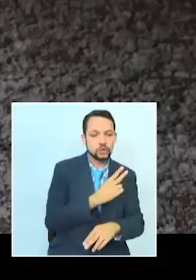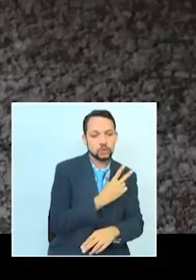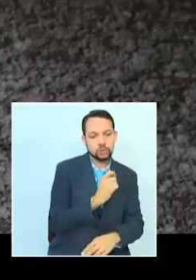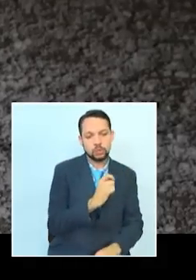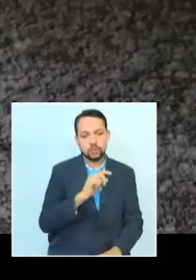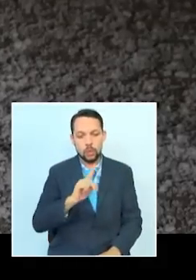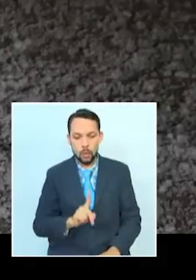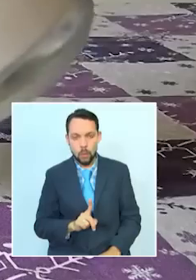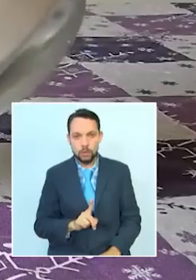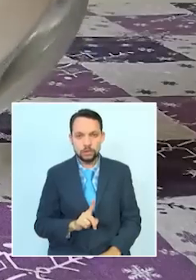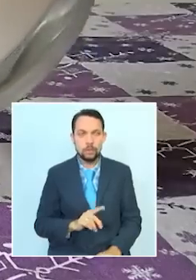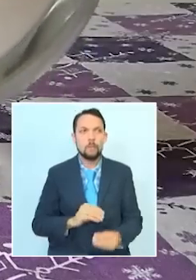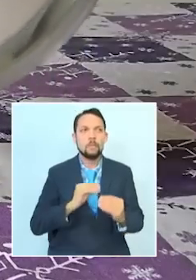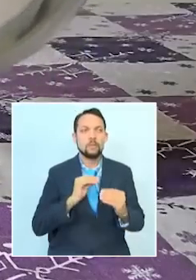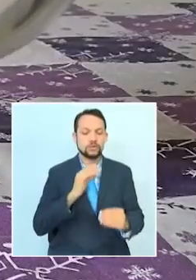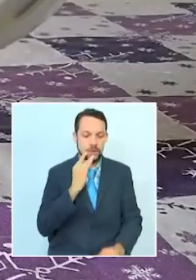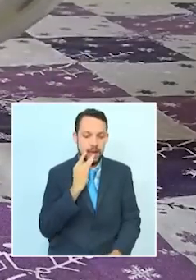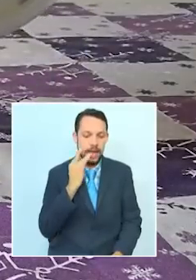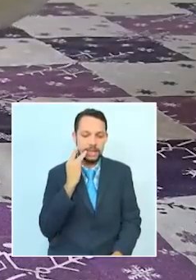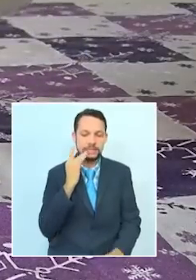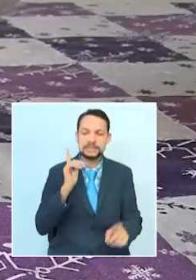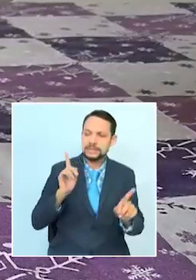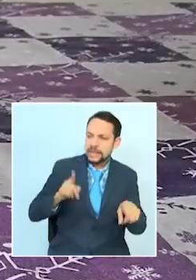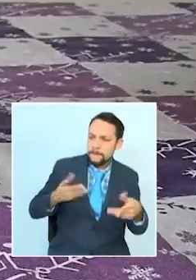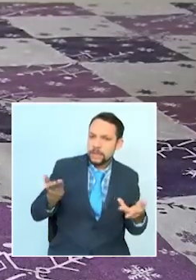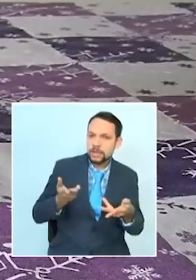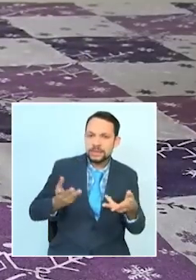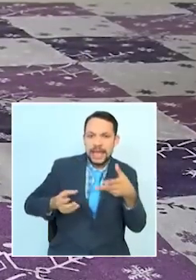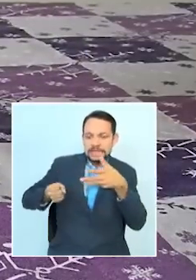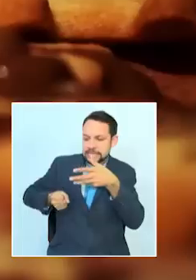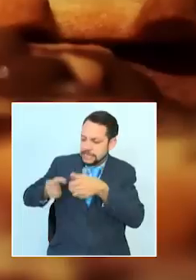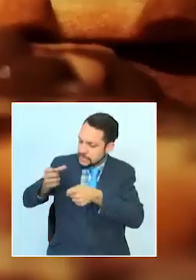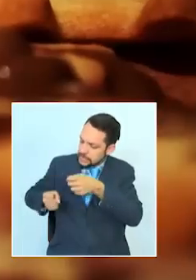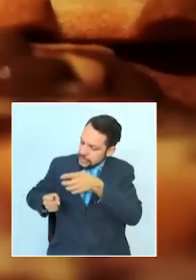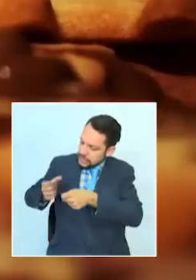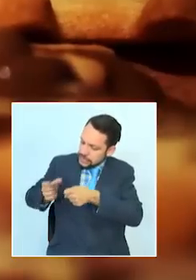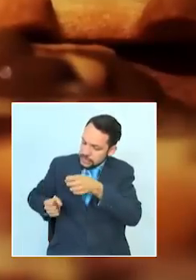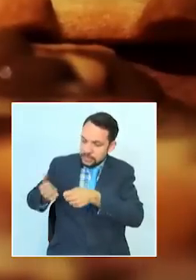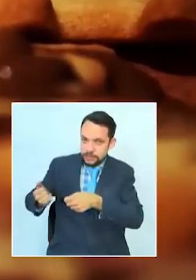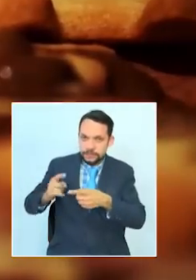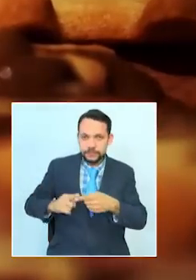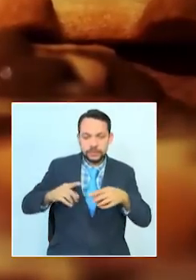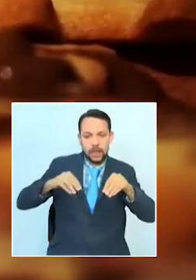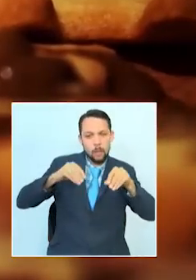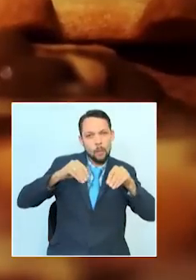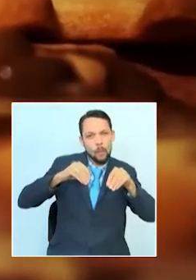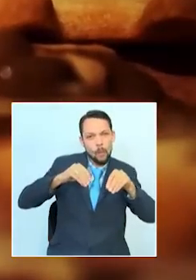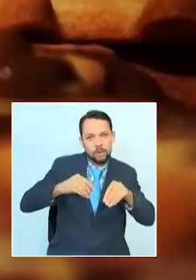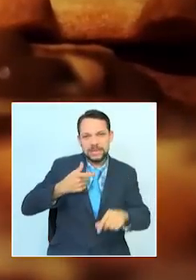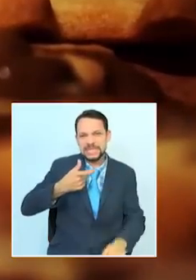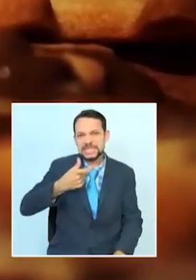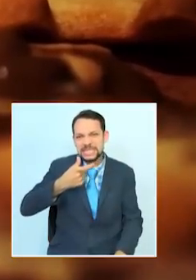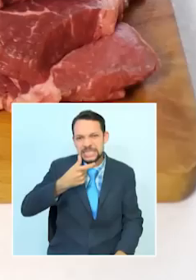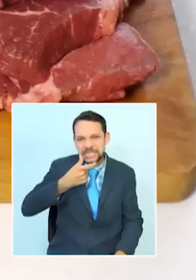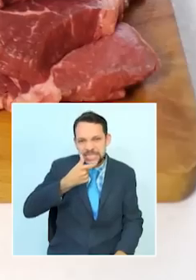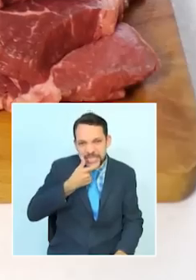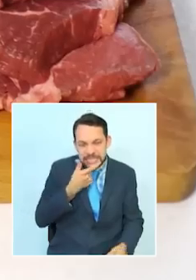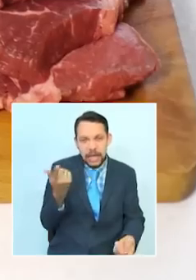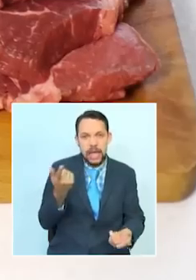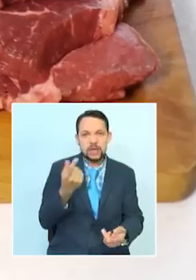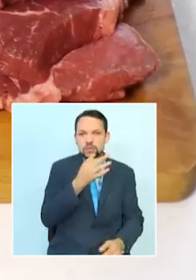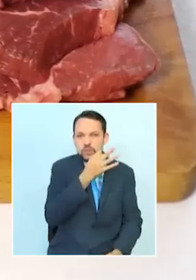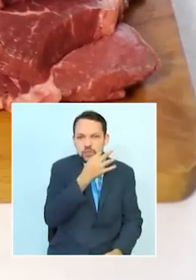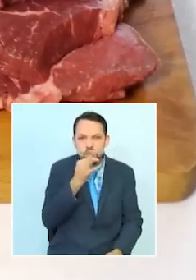altamente ácido también se encuentran la leche de vaca y derivados harina refinada como galletas pastas y pasteles